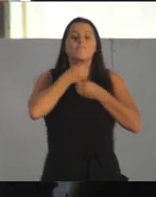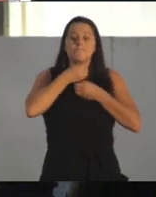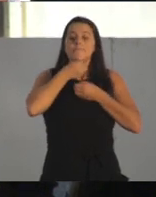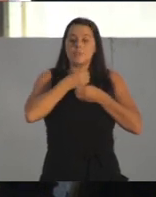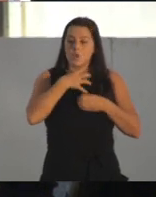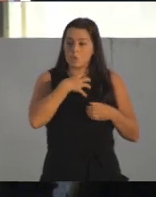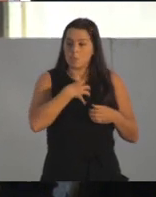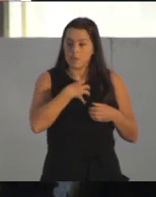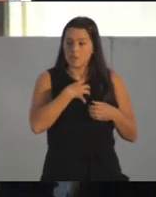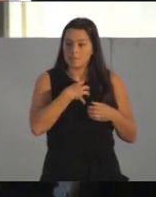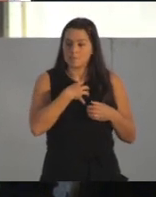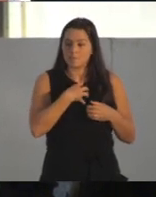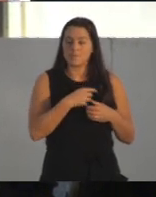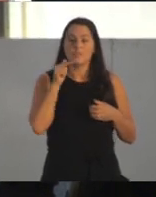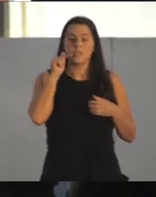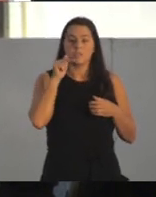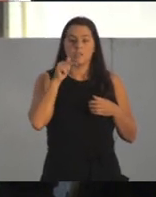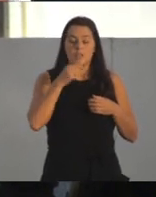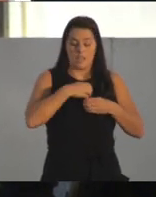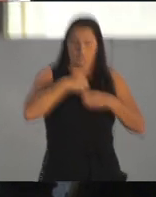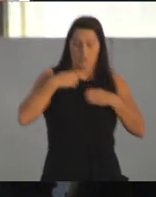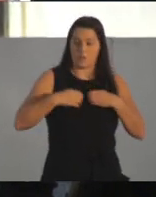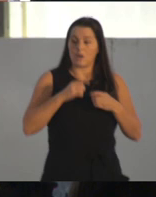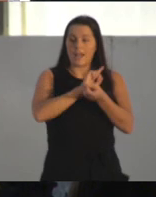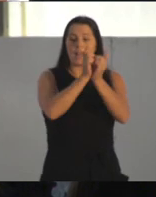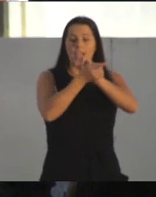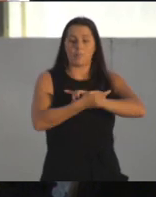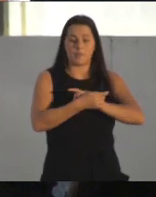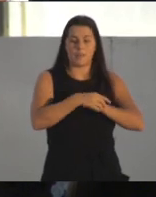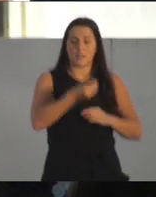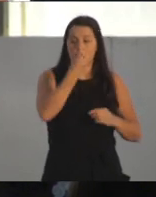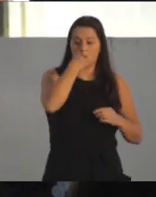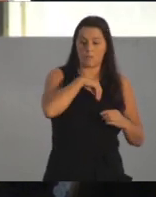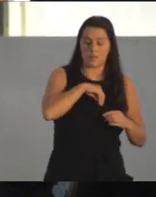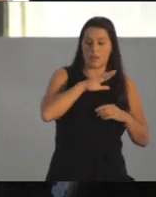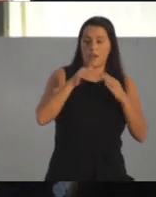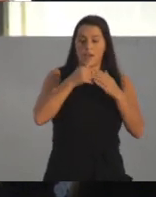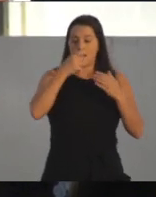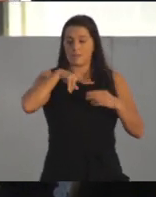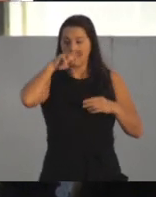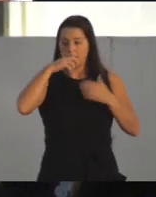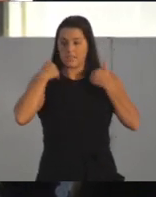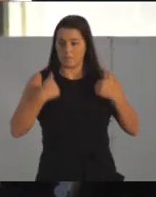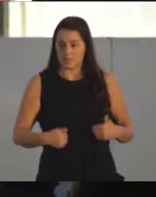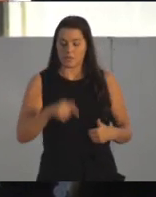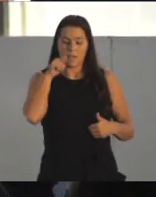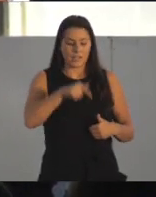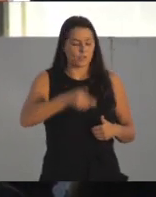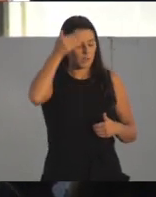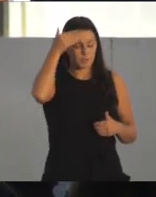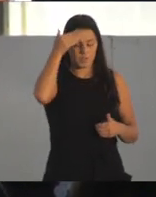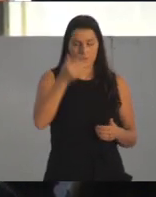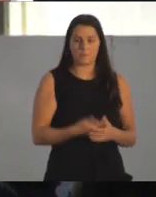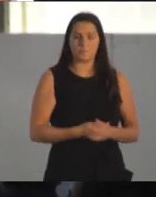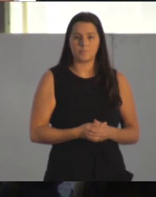vía digestiva a la vía respiratoria. Y soy un poco pesada porque es que es fundamental. Pero también